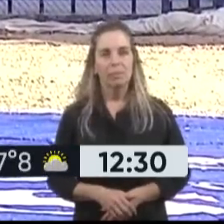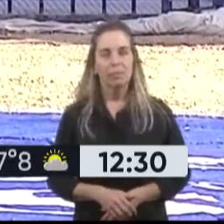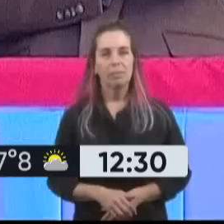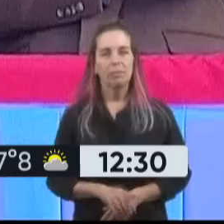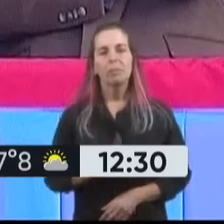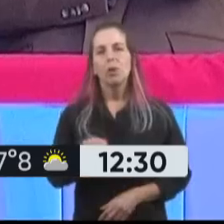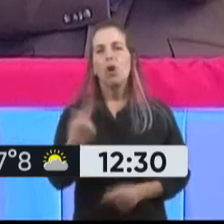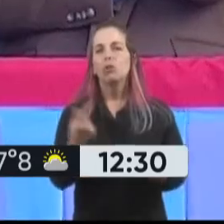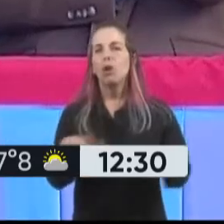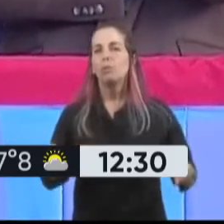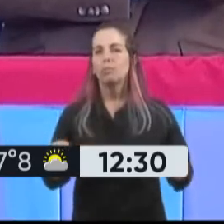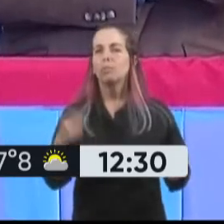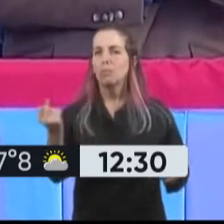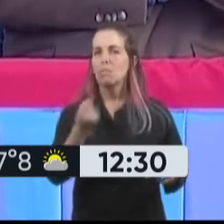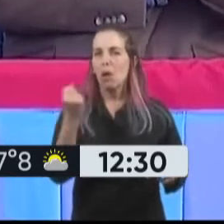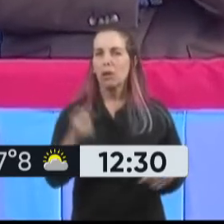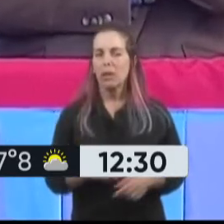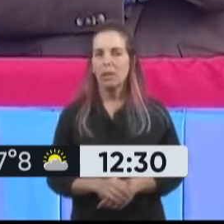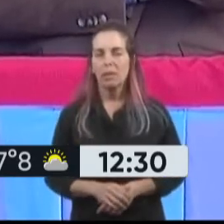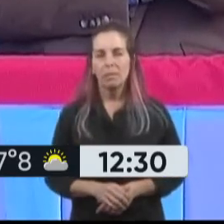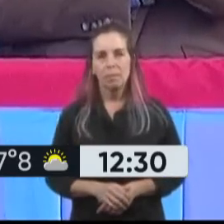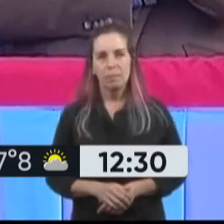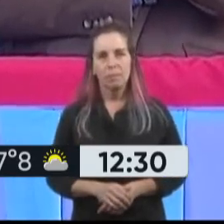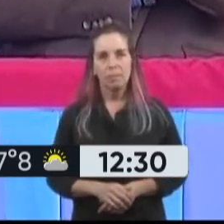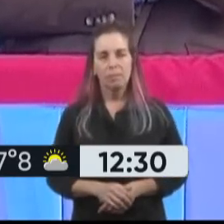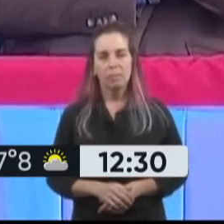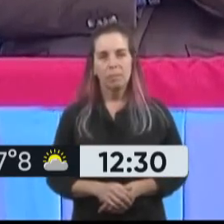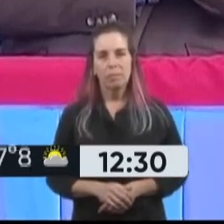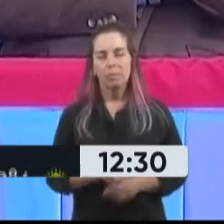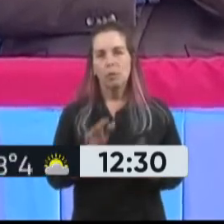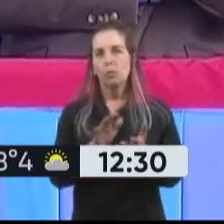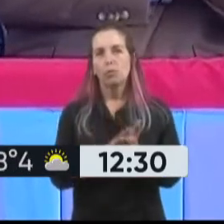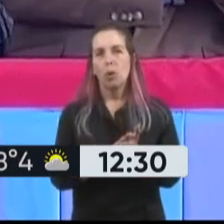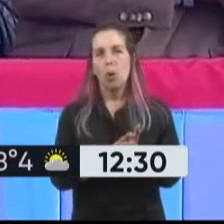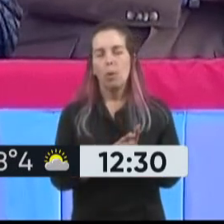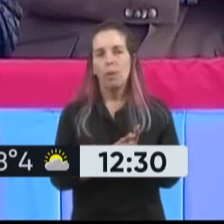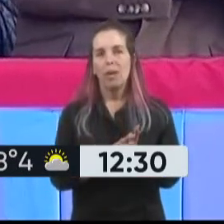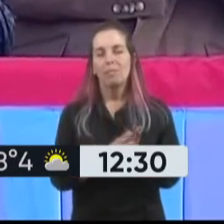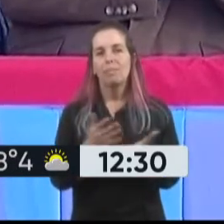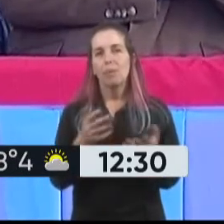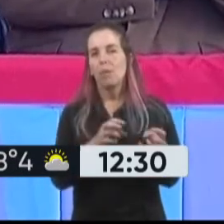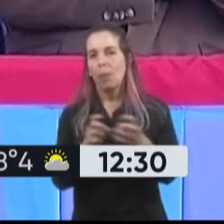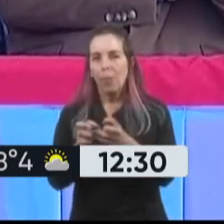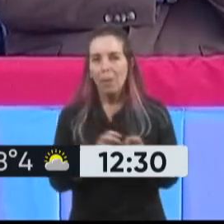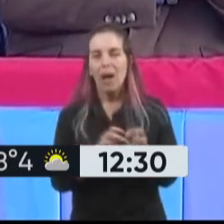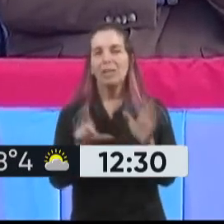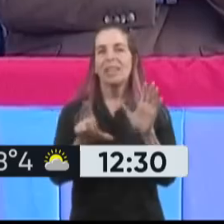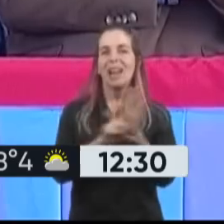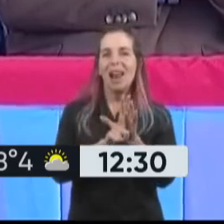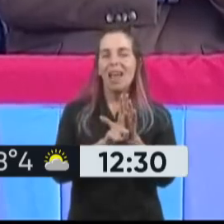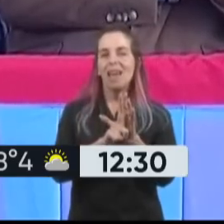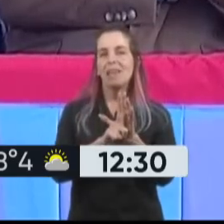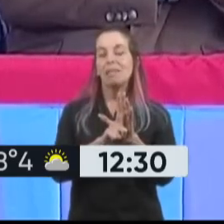otro dato muy importante. En todo lo que fue la discusión de la ley bases, hubo una